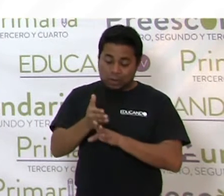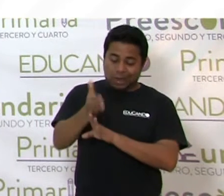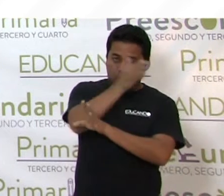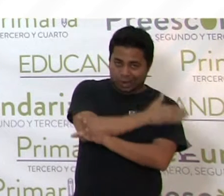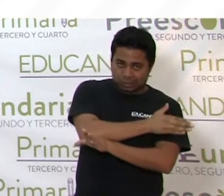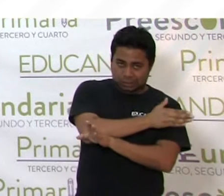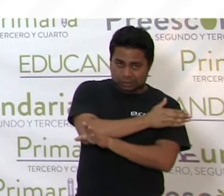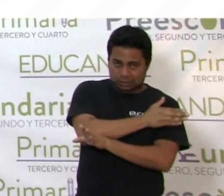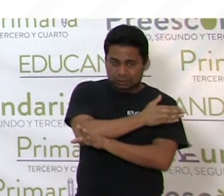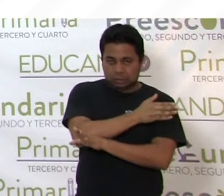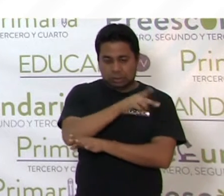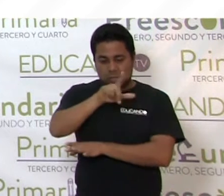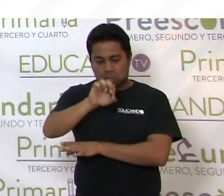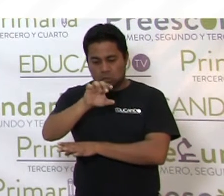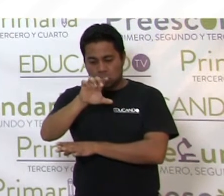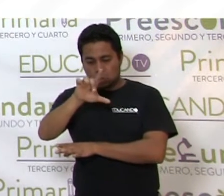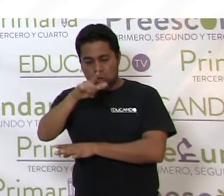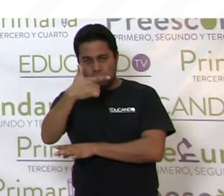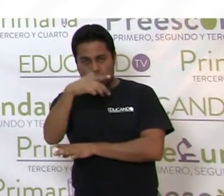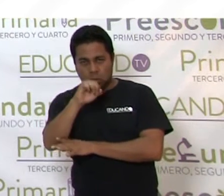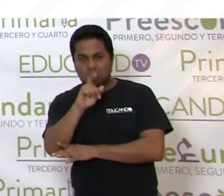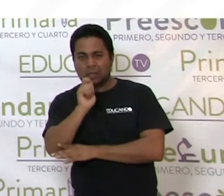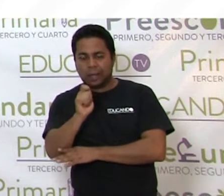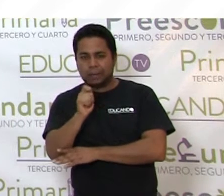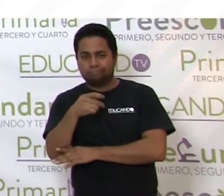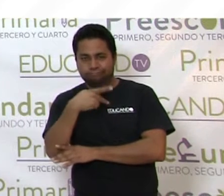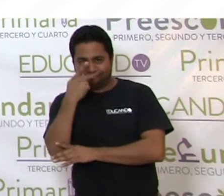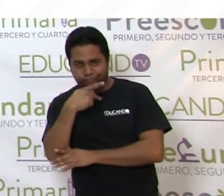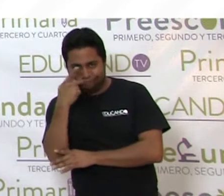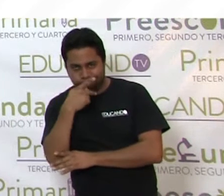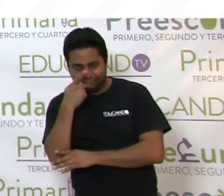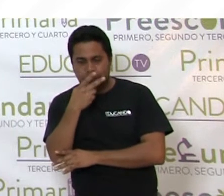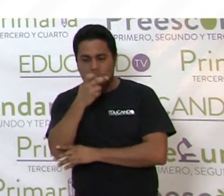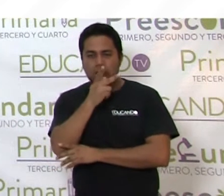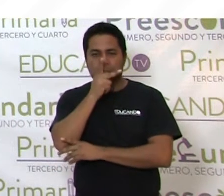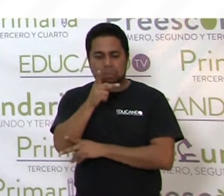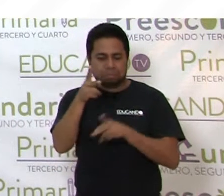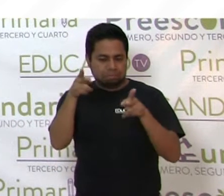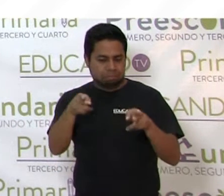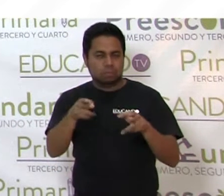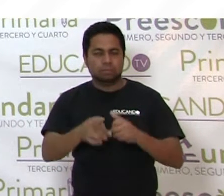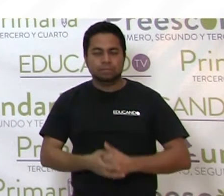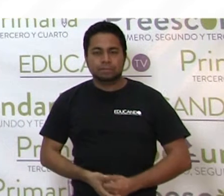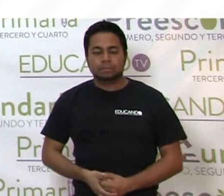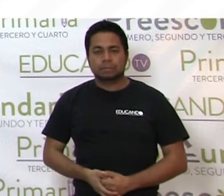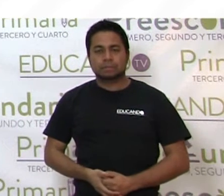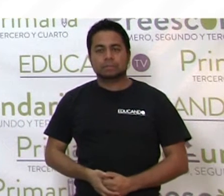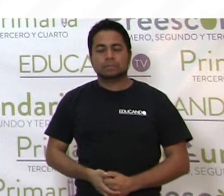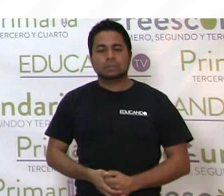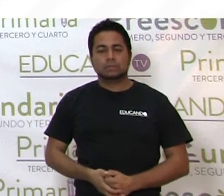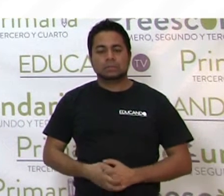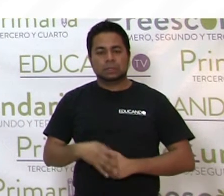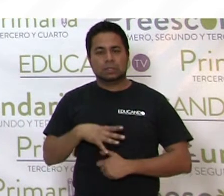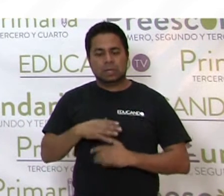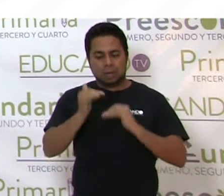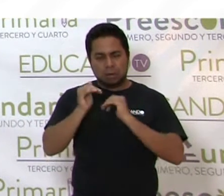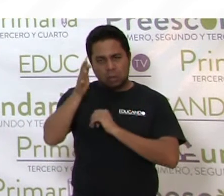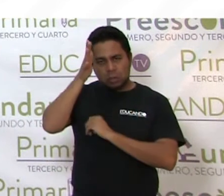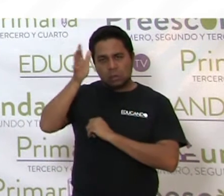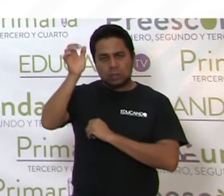que significa discurso. Este es el origen de la palabra. Después vemos que dice